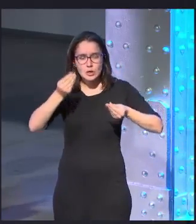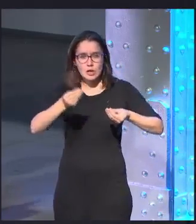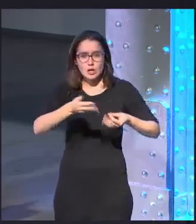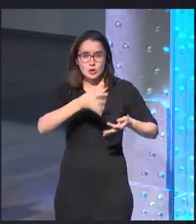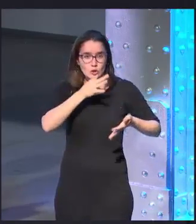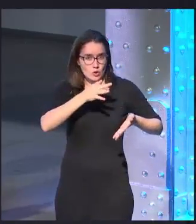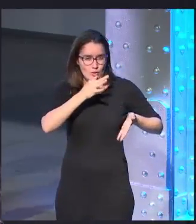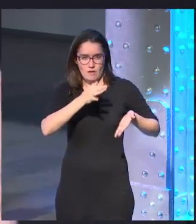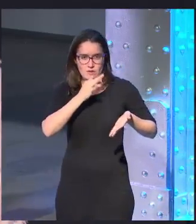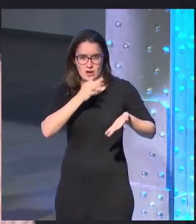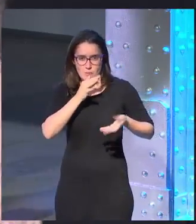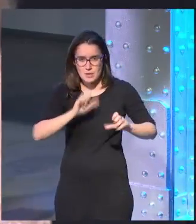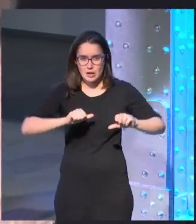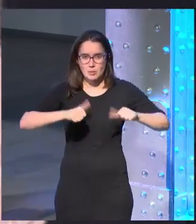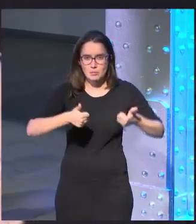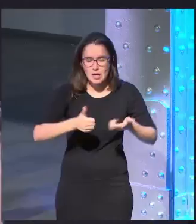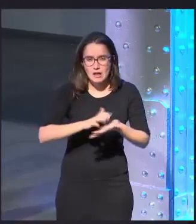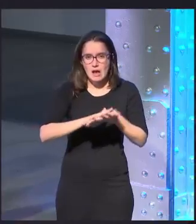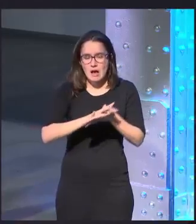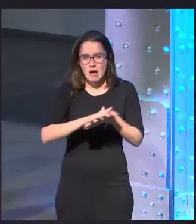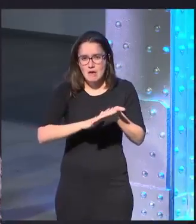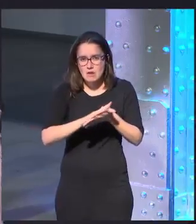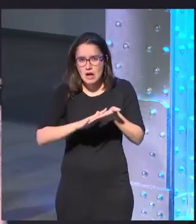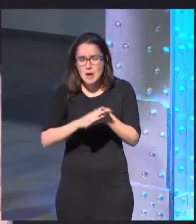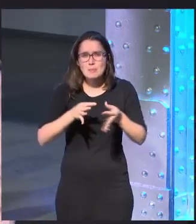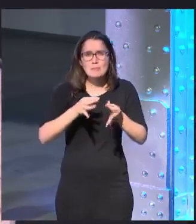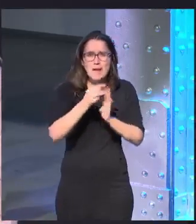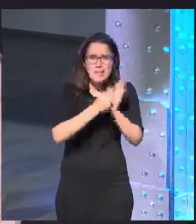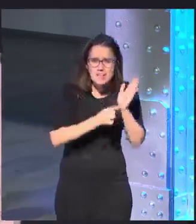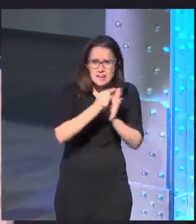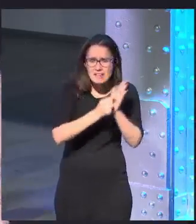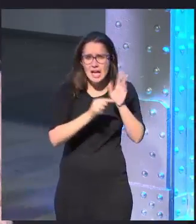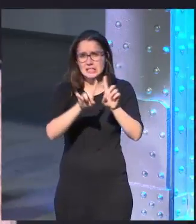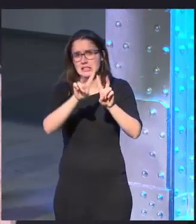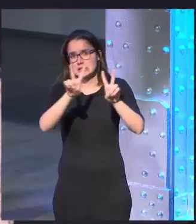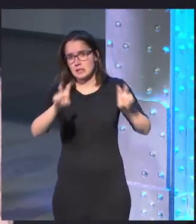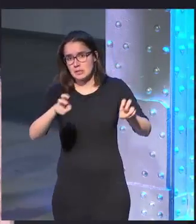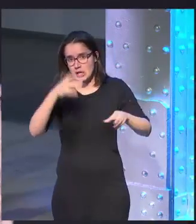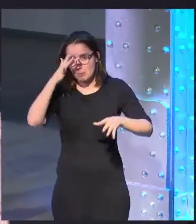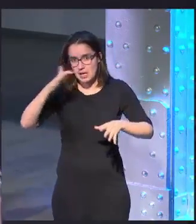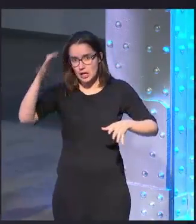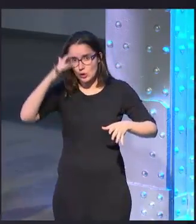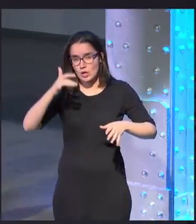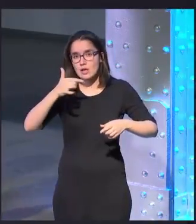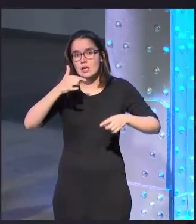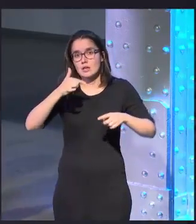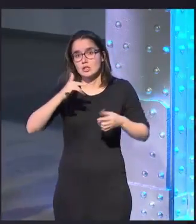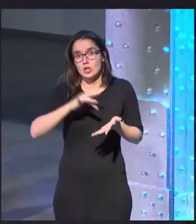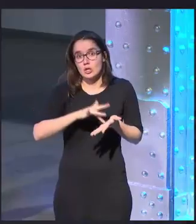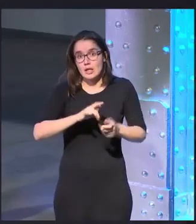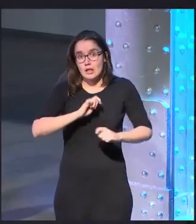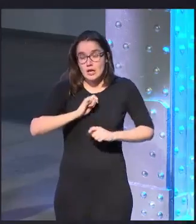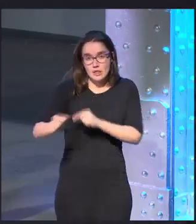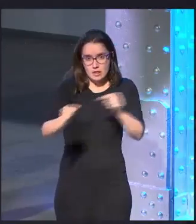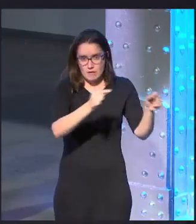todavía no es el momento de empezar a relatar medidas y estas cuestiones que son las que imagino que suscitarán también